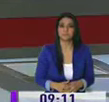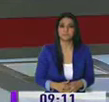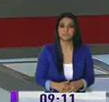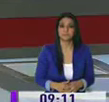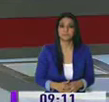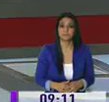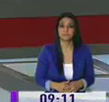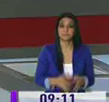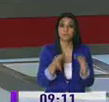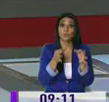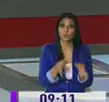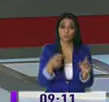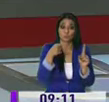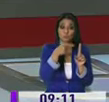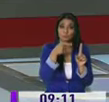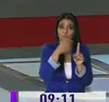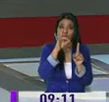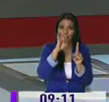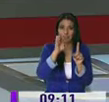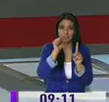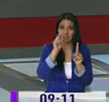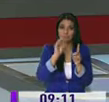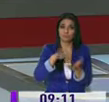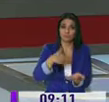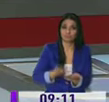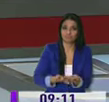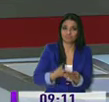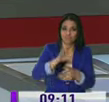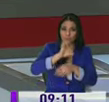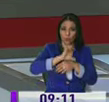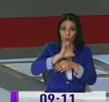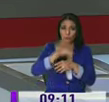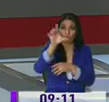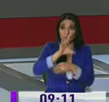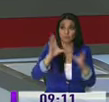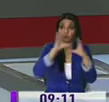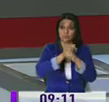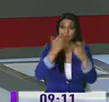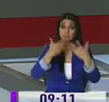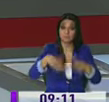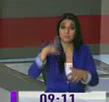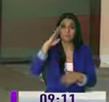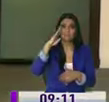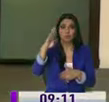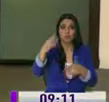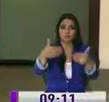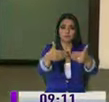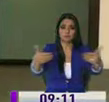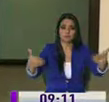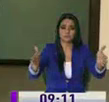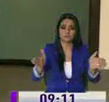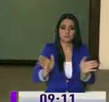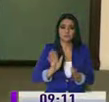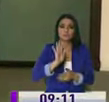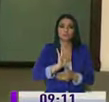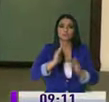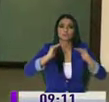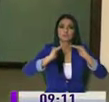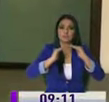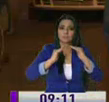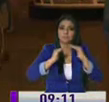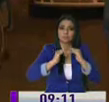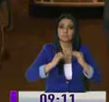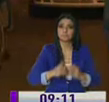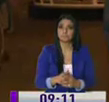conocerse a la presencia de fernando villavicencio en el país la noche de este día lunes la policía nacional cerco los alrededores de la vivienda de este